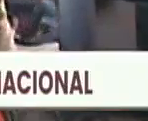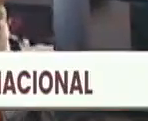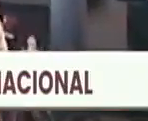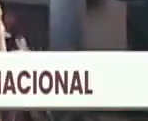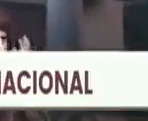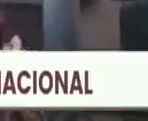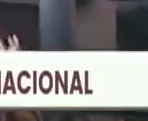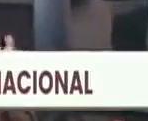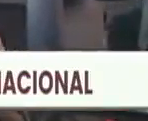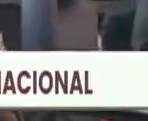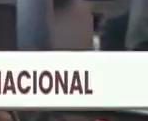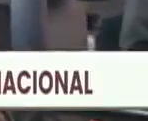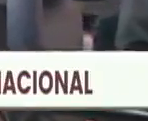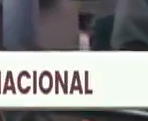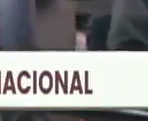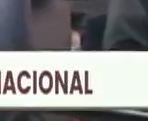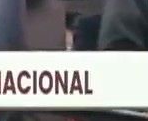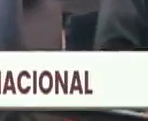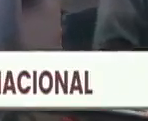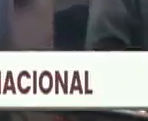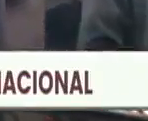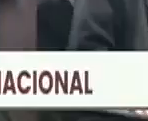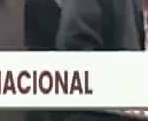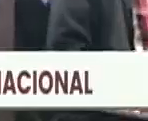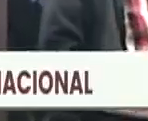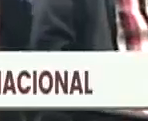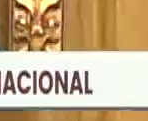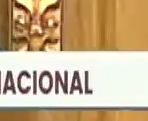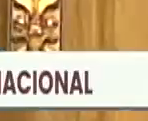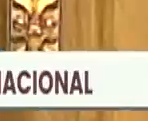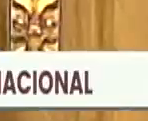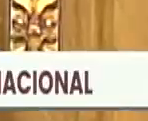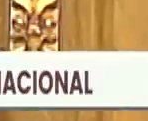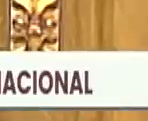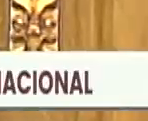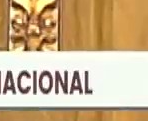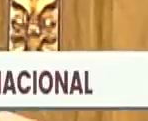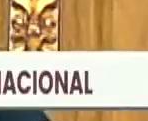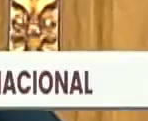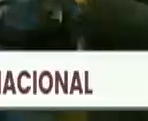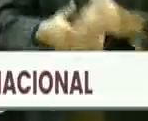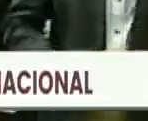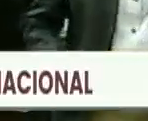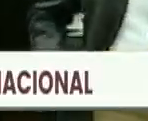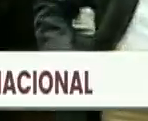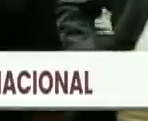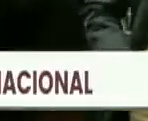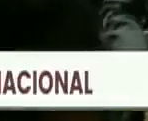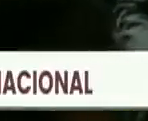de Venezuela ante la Organización de Naciones Unidas.